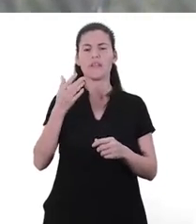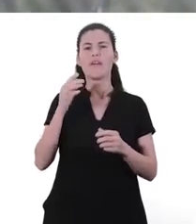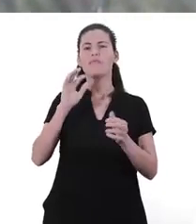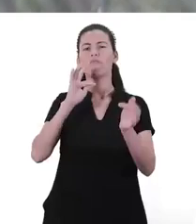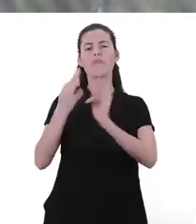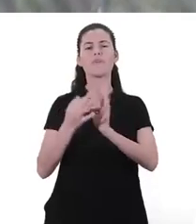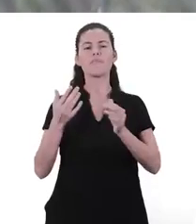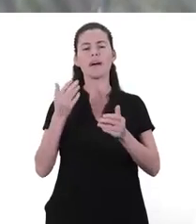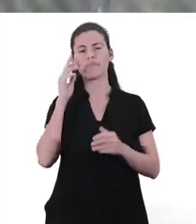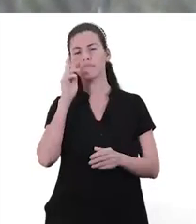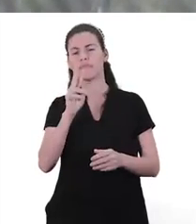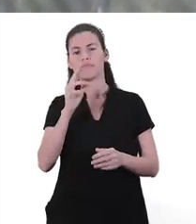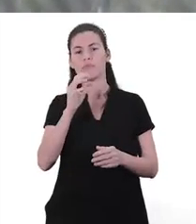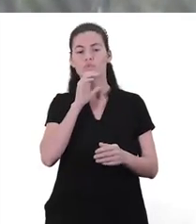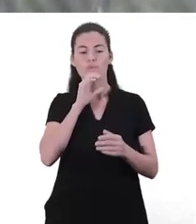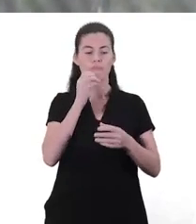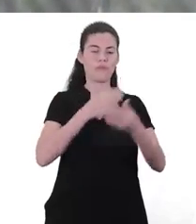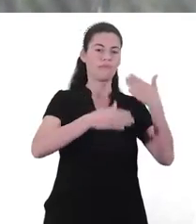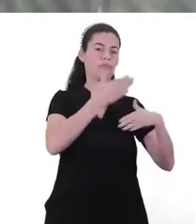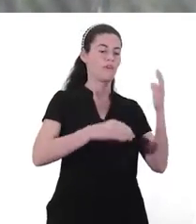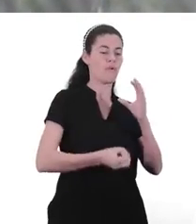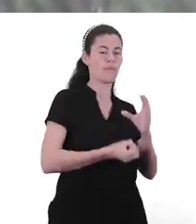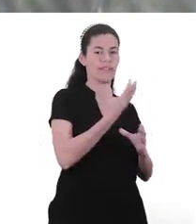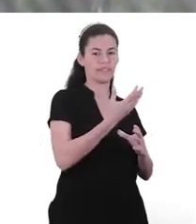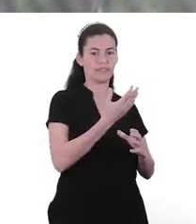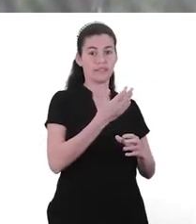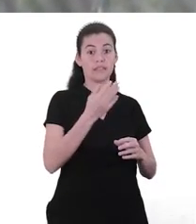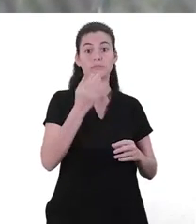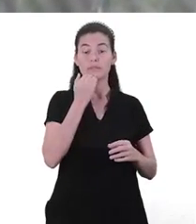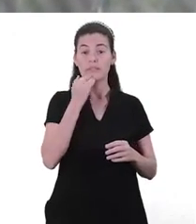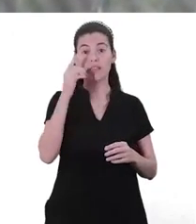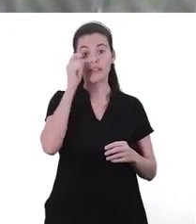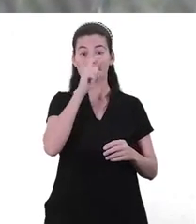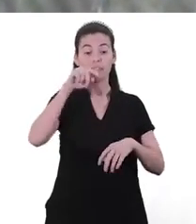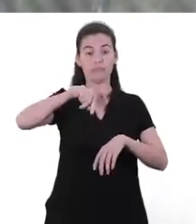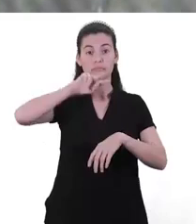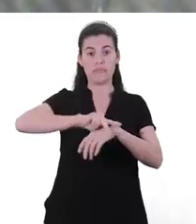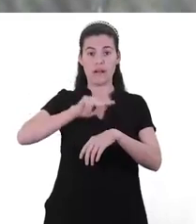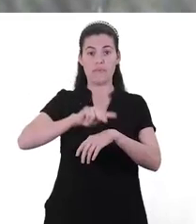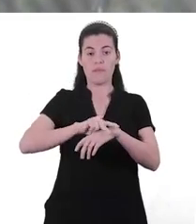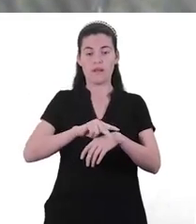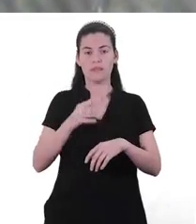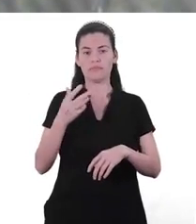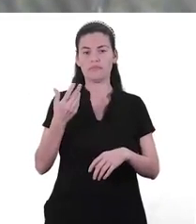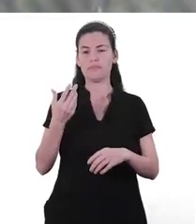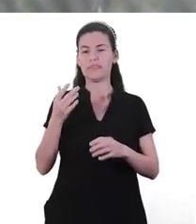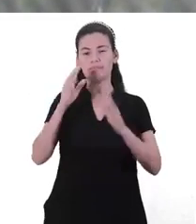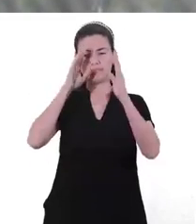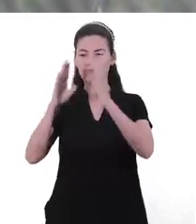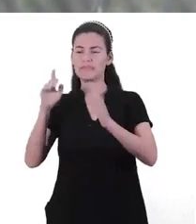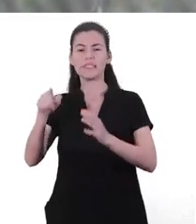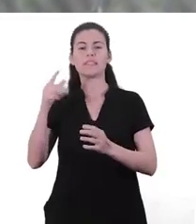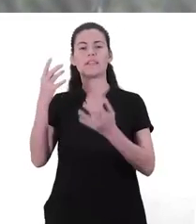general. No les vemos tampoco en sus inicios, ¿verdad? Sí cuesta mucho también en nuestro país, donde a veces no se le da al arte